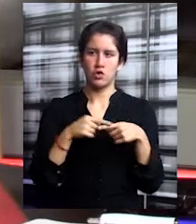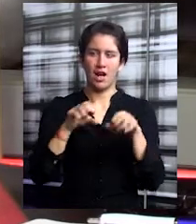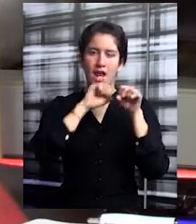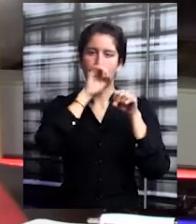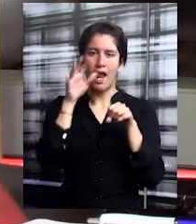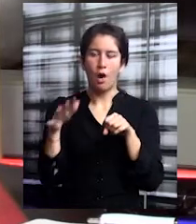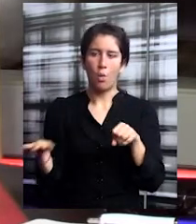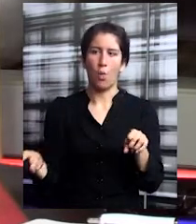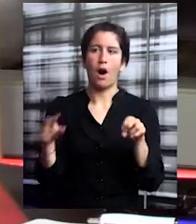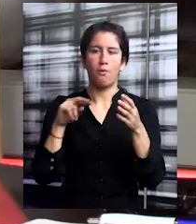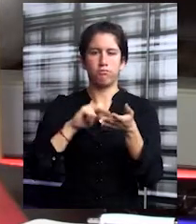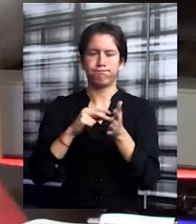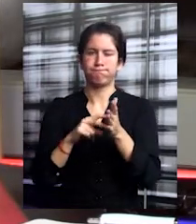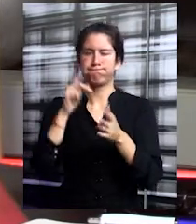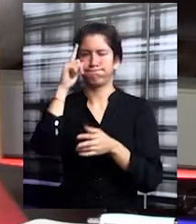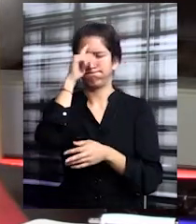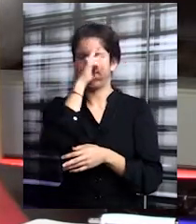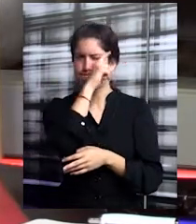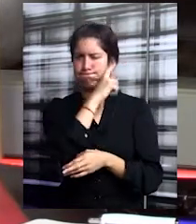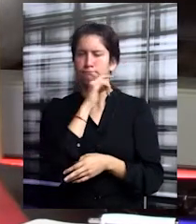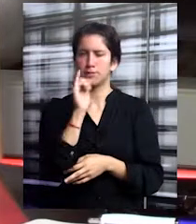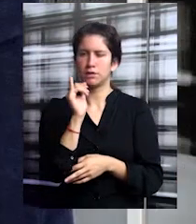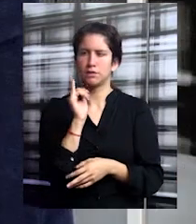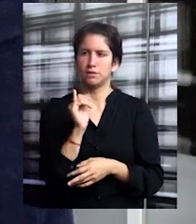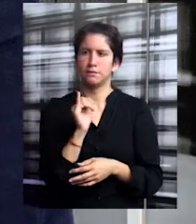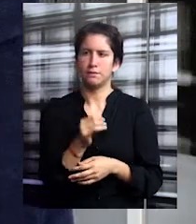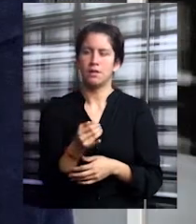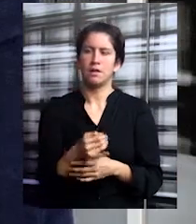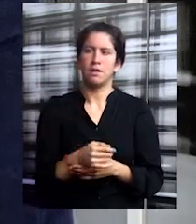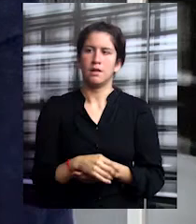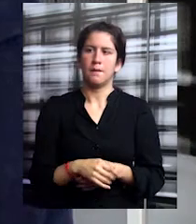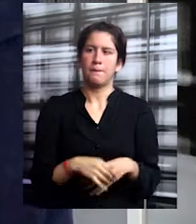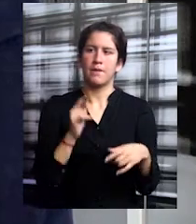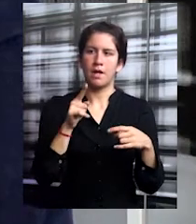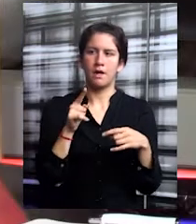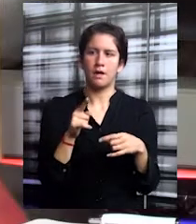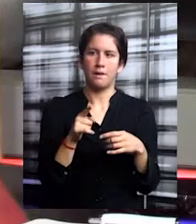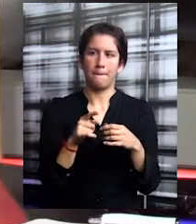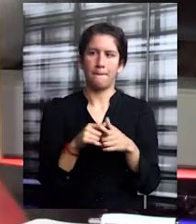Aconcagua estamos viviendo situaciones súper complicadas y que de